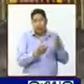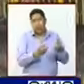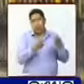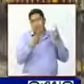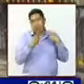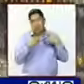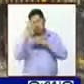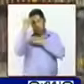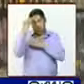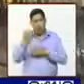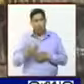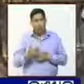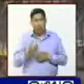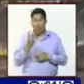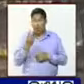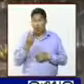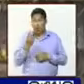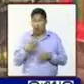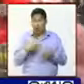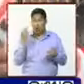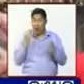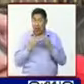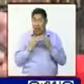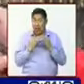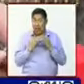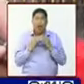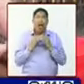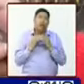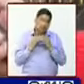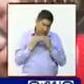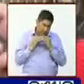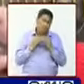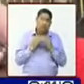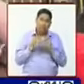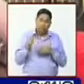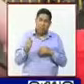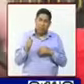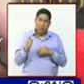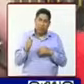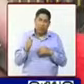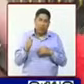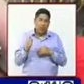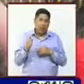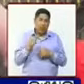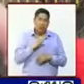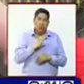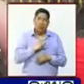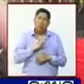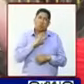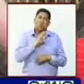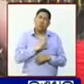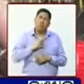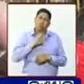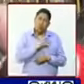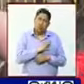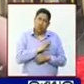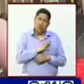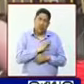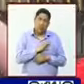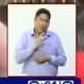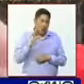¿Qué indican ellos? ¿Las señoritas se salieron de su casa? ¿Qué por sí? Sí, obviamente salieron por un tema de inconducta y obviamente a buscar